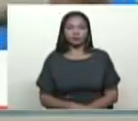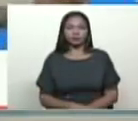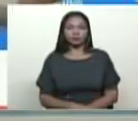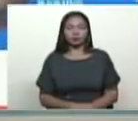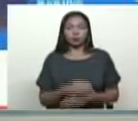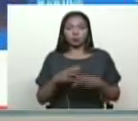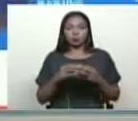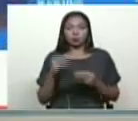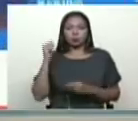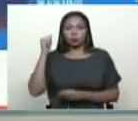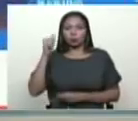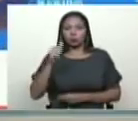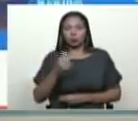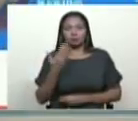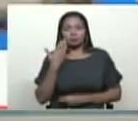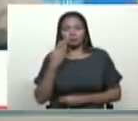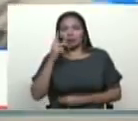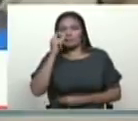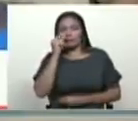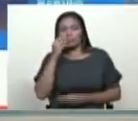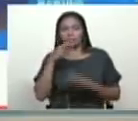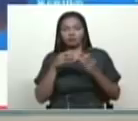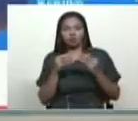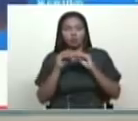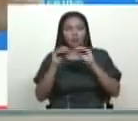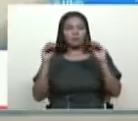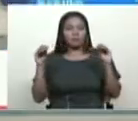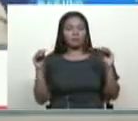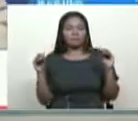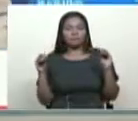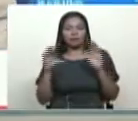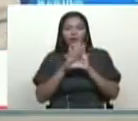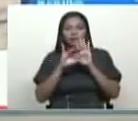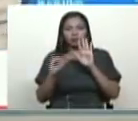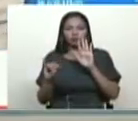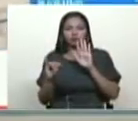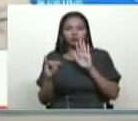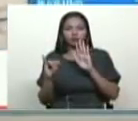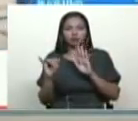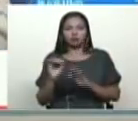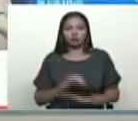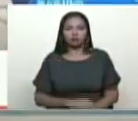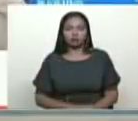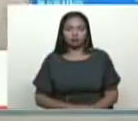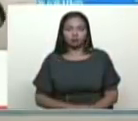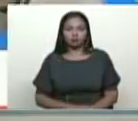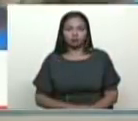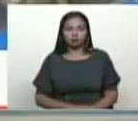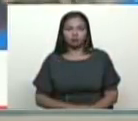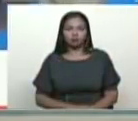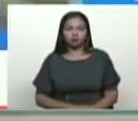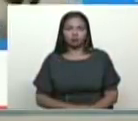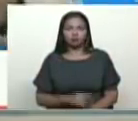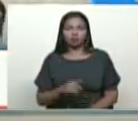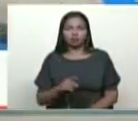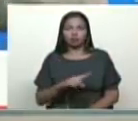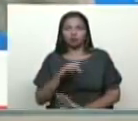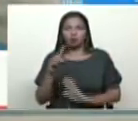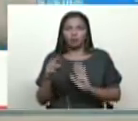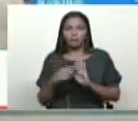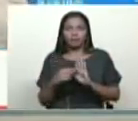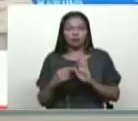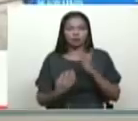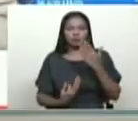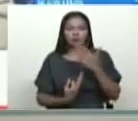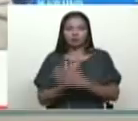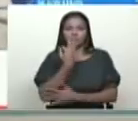Todos nuestros padres y madres libertadoras convocaron constituyente. ¿Para qué? Para constituir, para